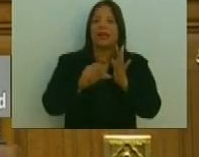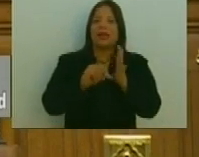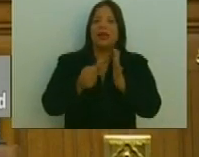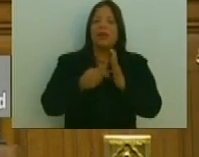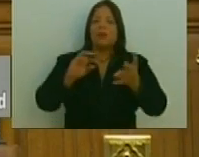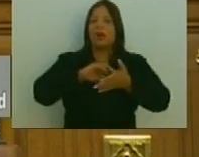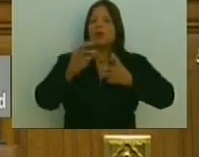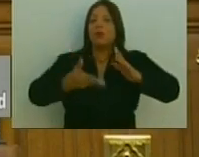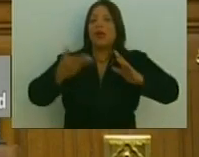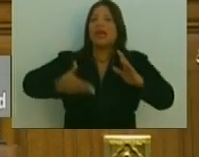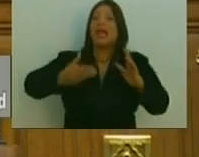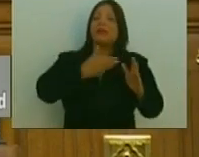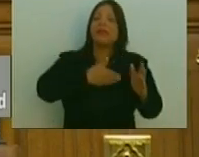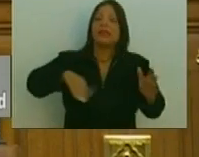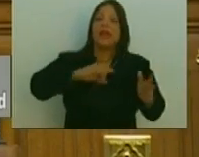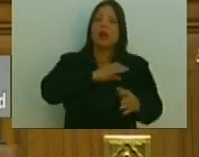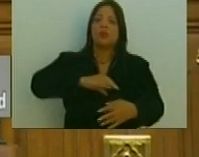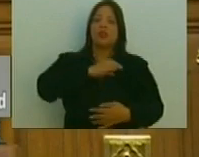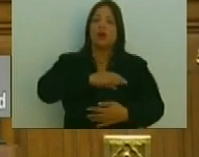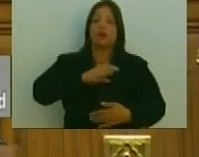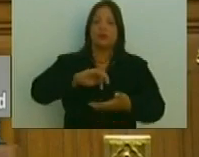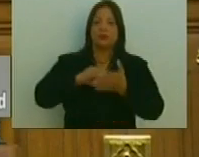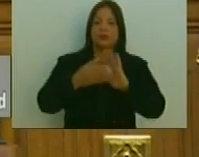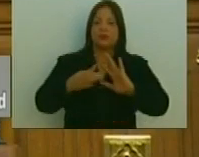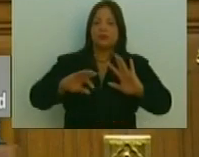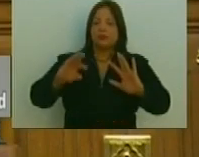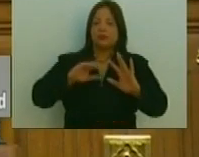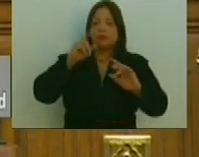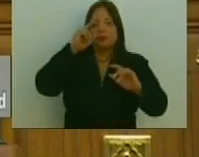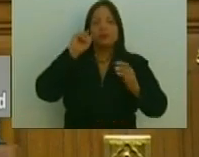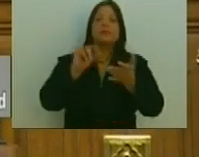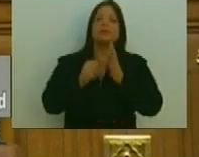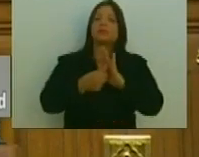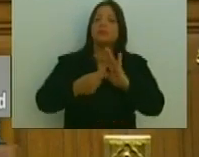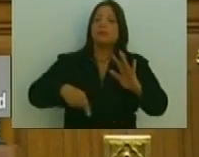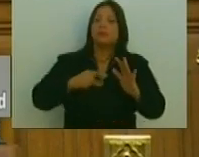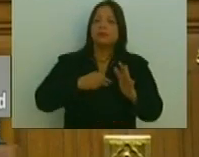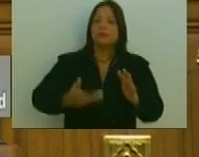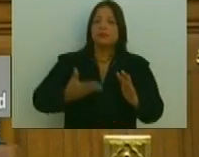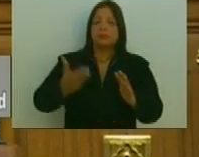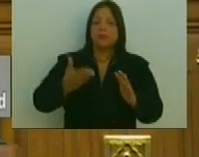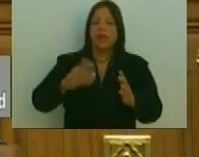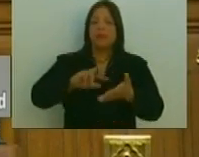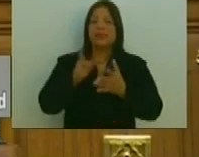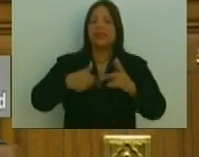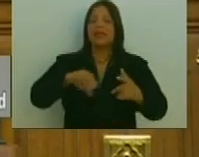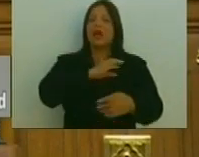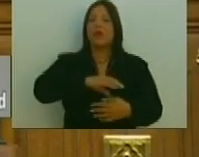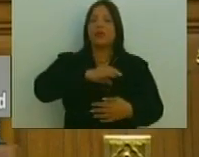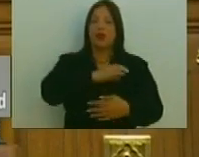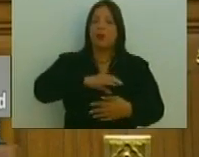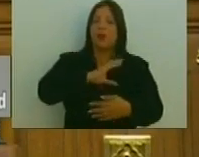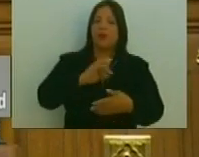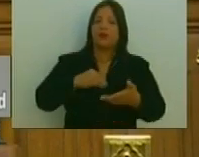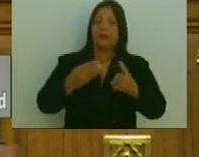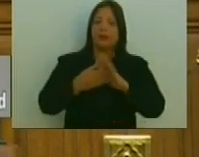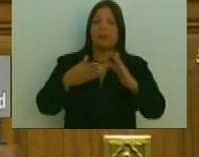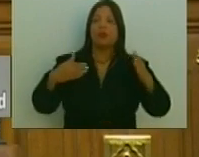a la comunidad. Nosotros soñamos con que la accesibilidad y el libre tránsito en Venezuela a los espacios